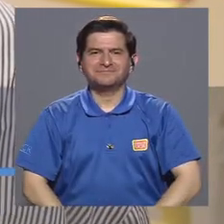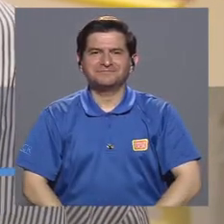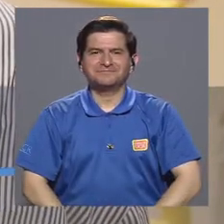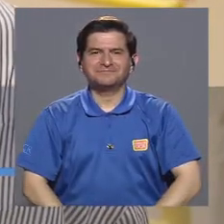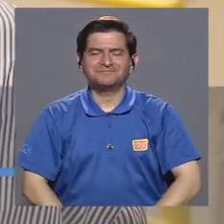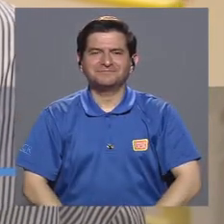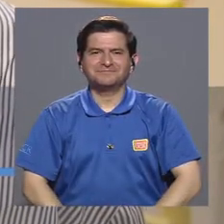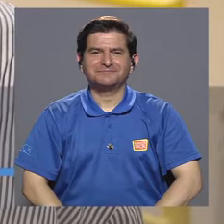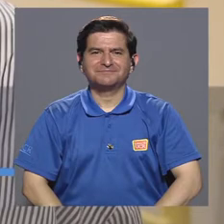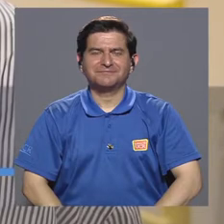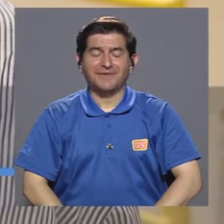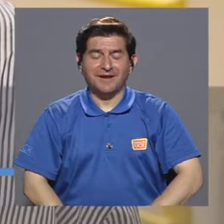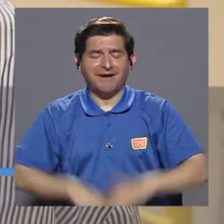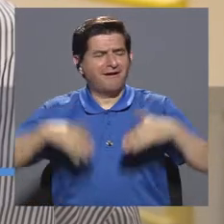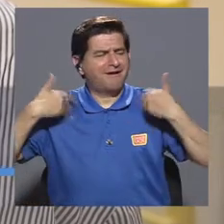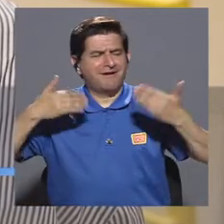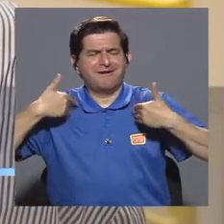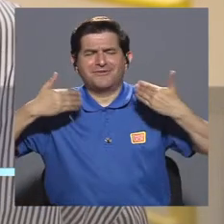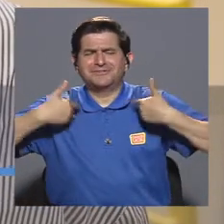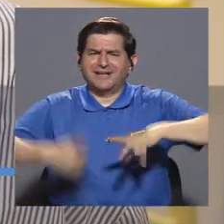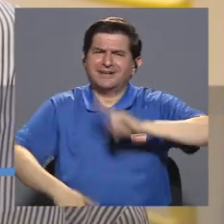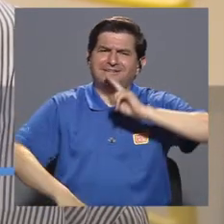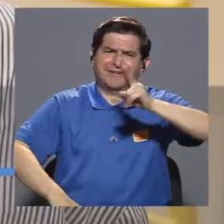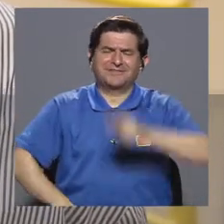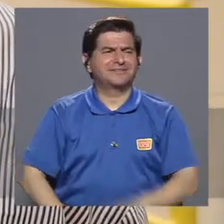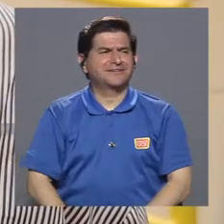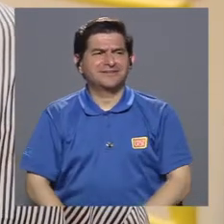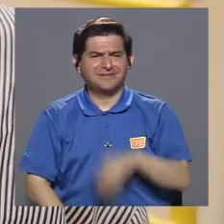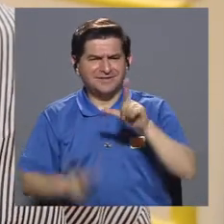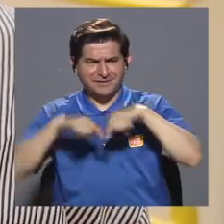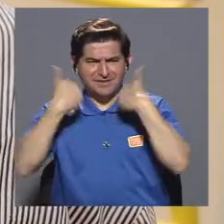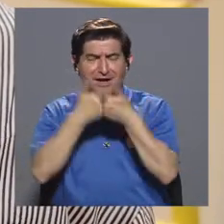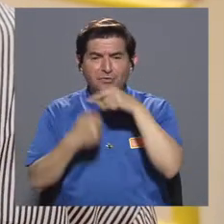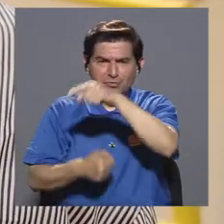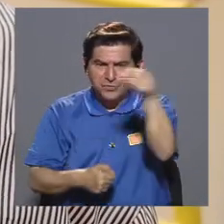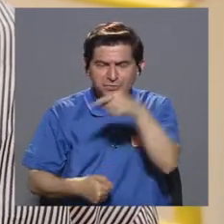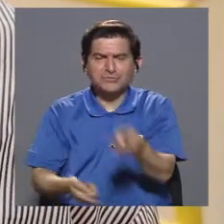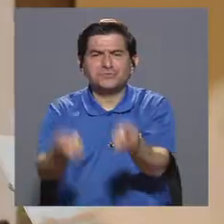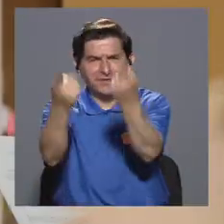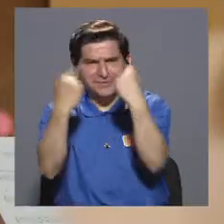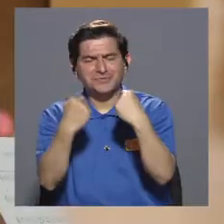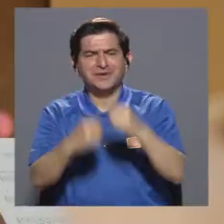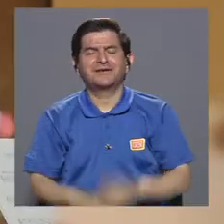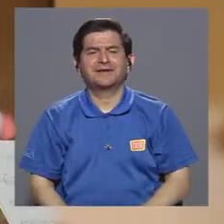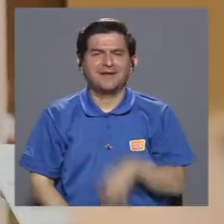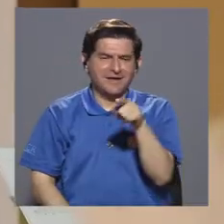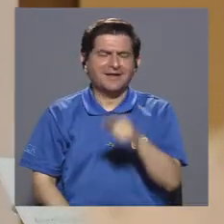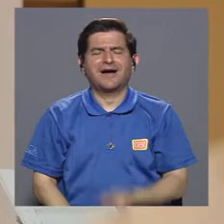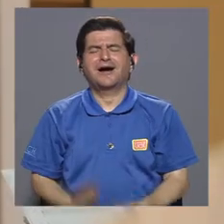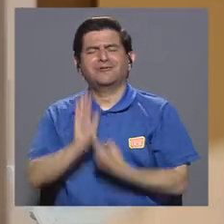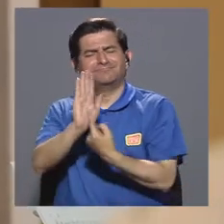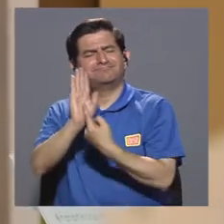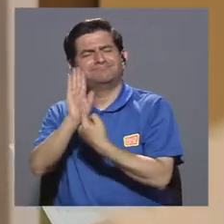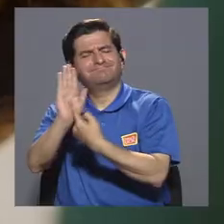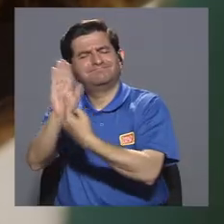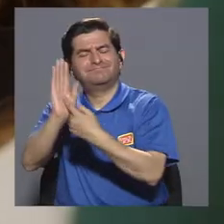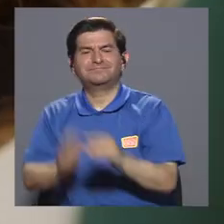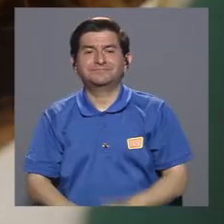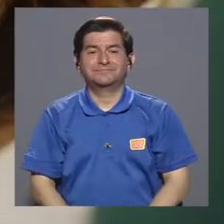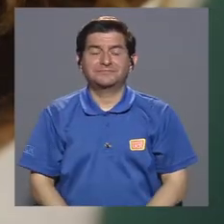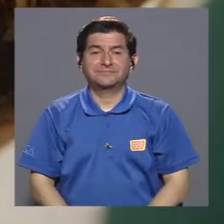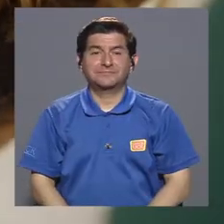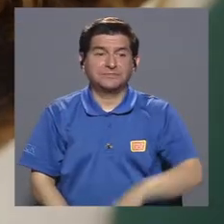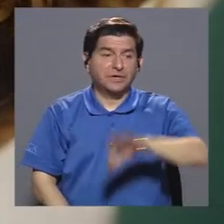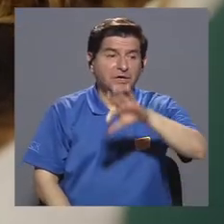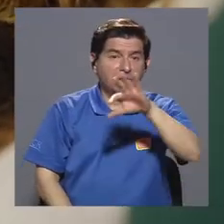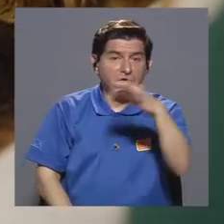Eso nos alegra mucho, en verdad, que vengan grupos como ustedes a darnos esas presentaciones.